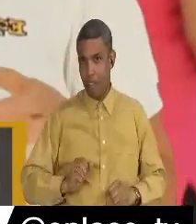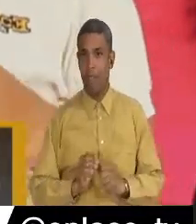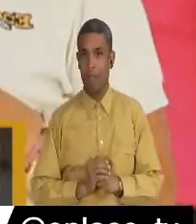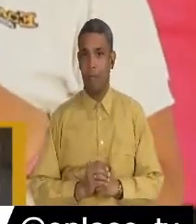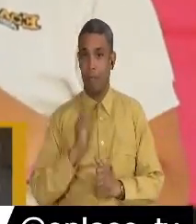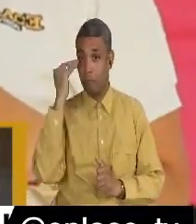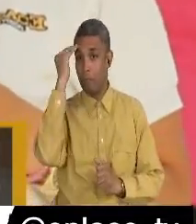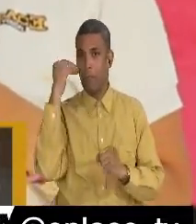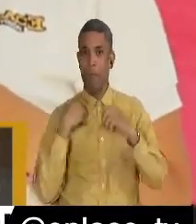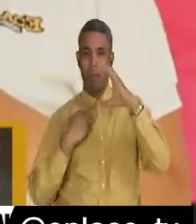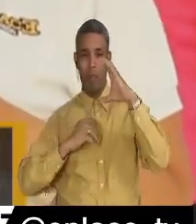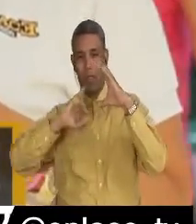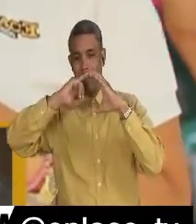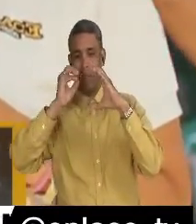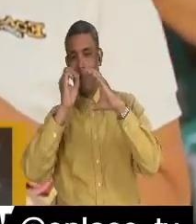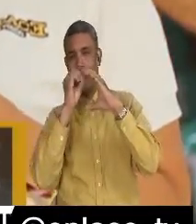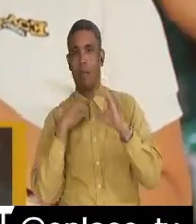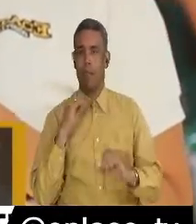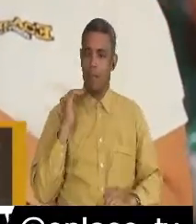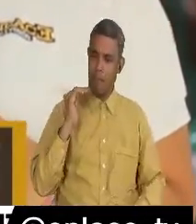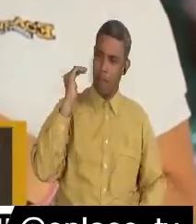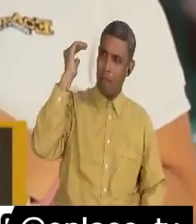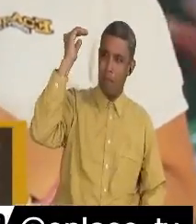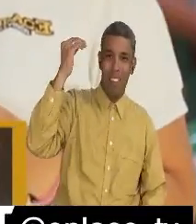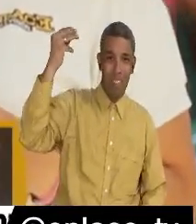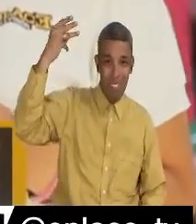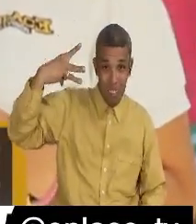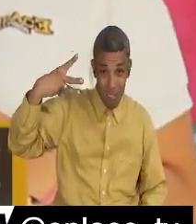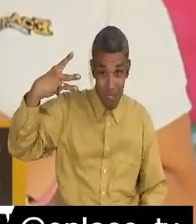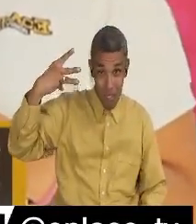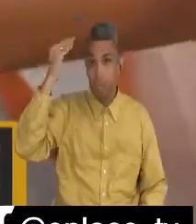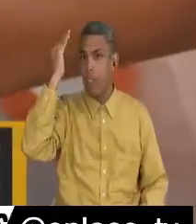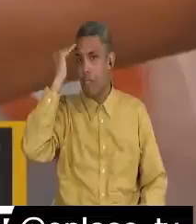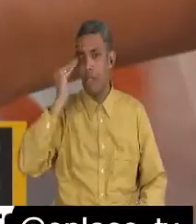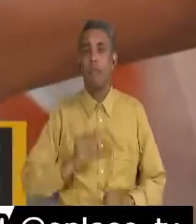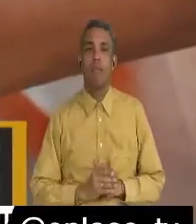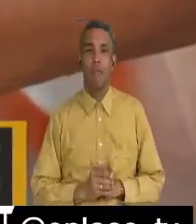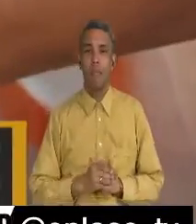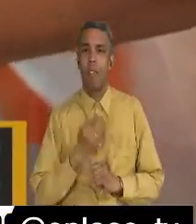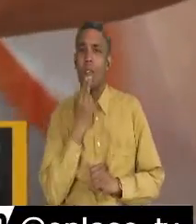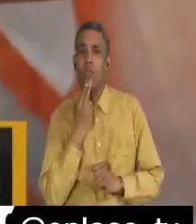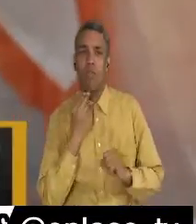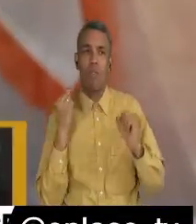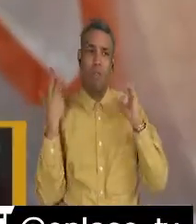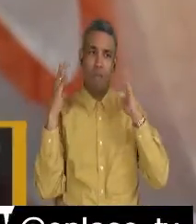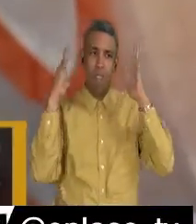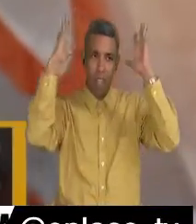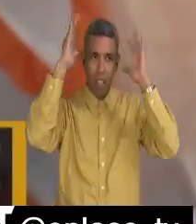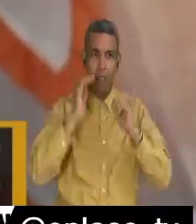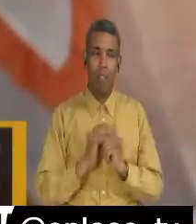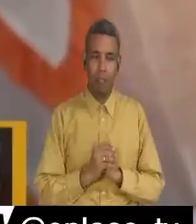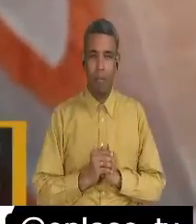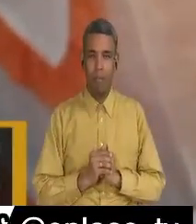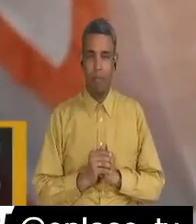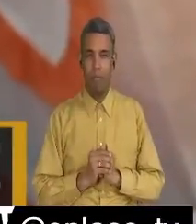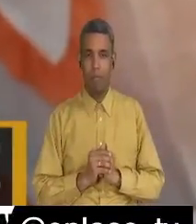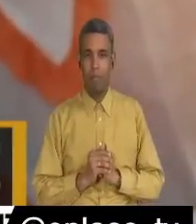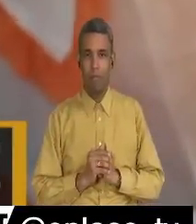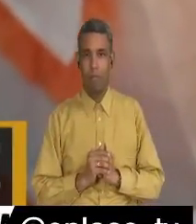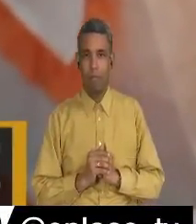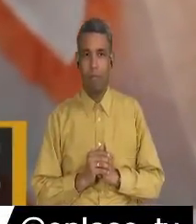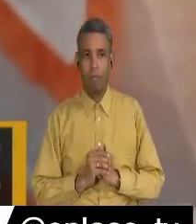en el tercer piso del Centro Comercial San Silvestre se estará entonces realizando ese Festival del Dulce, la versión número 22, y se convierte en una de